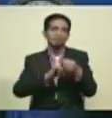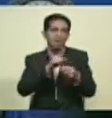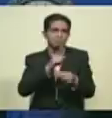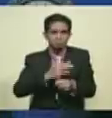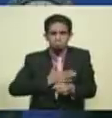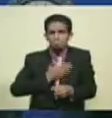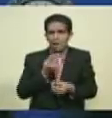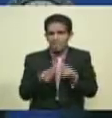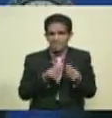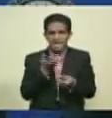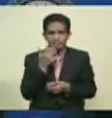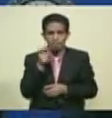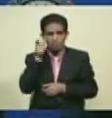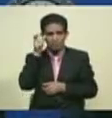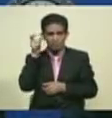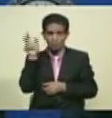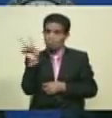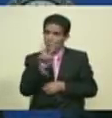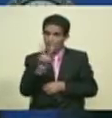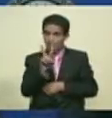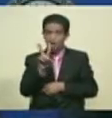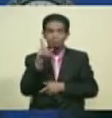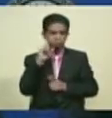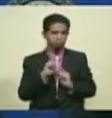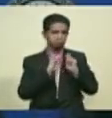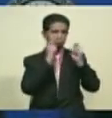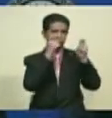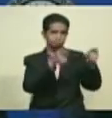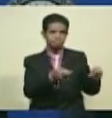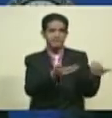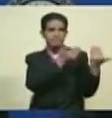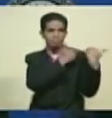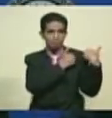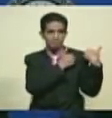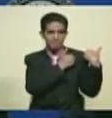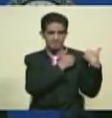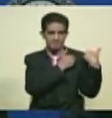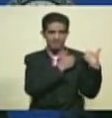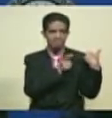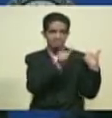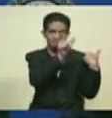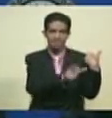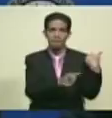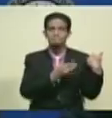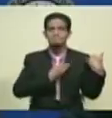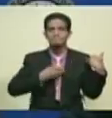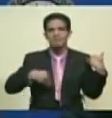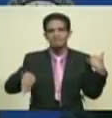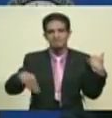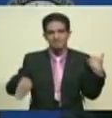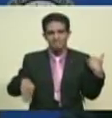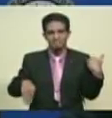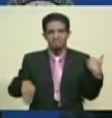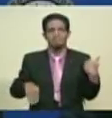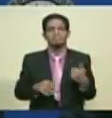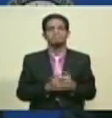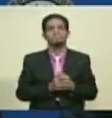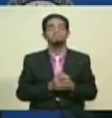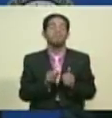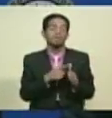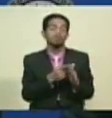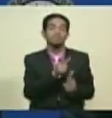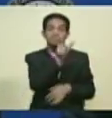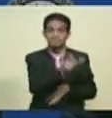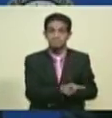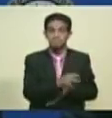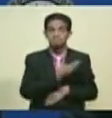pueblo le delega en las elecciones, en la de 2013, en la elección reciente también. Y el presidente